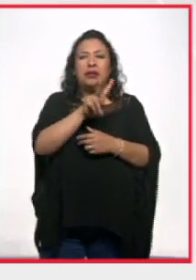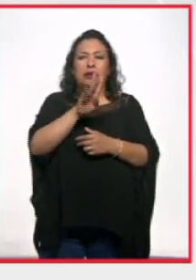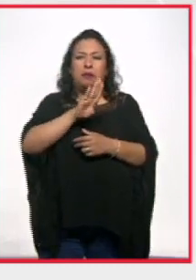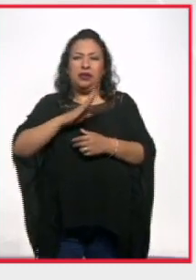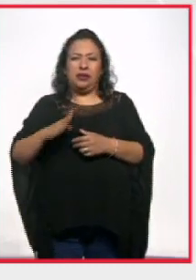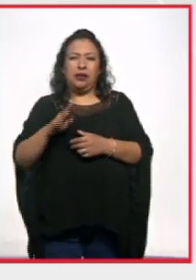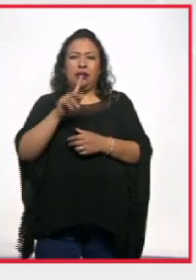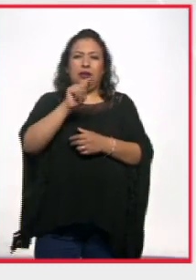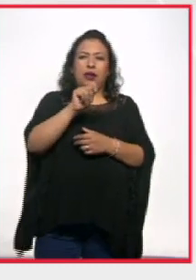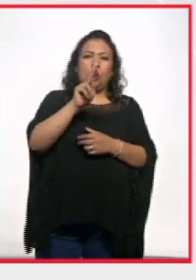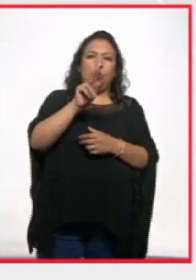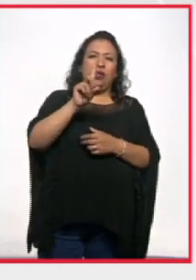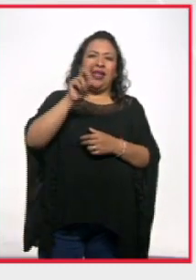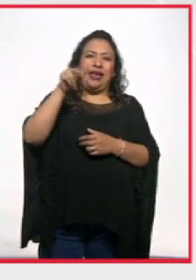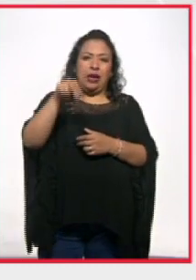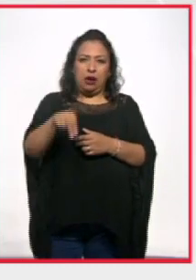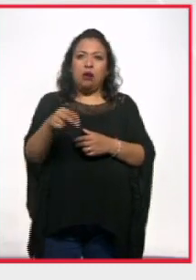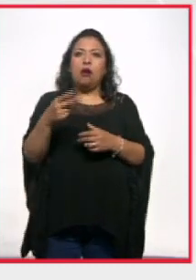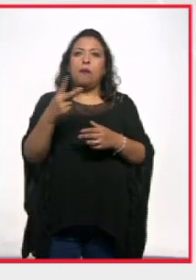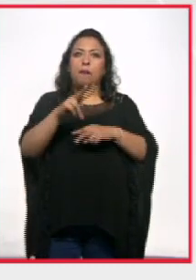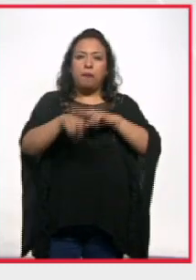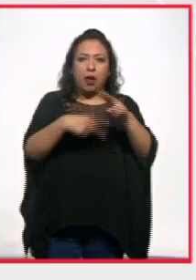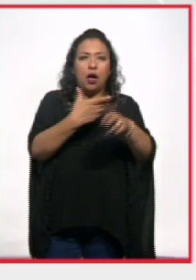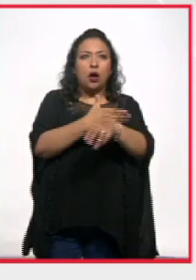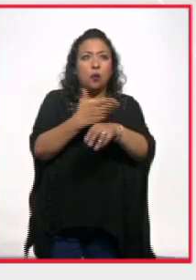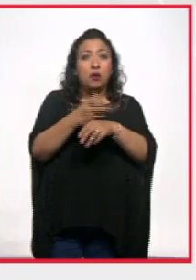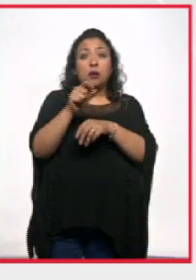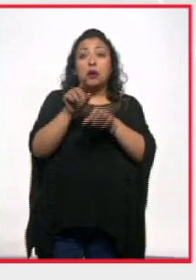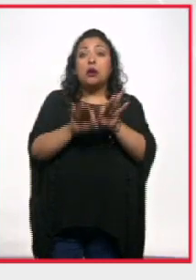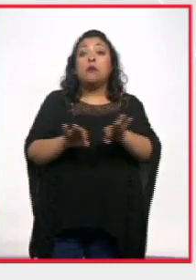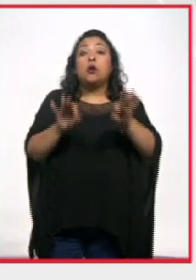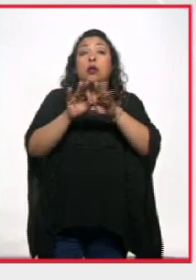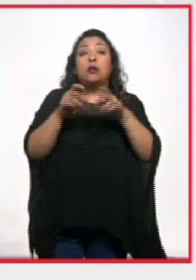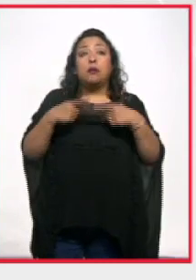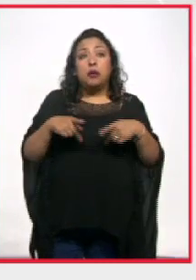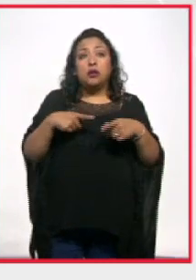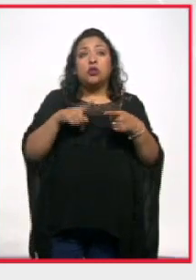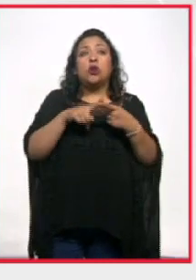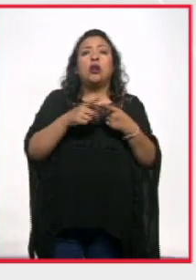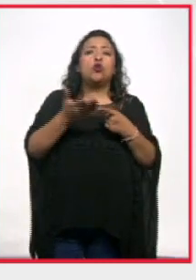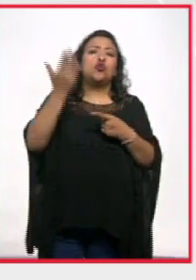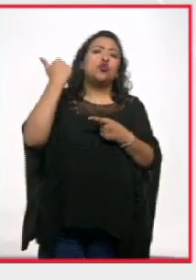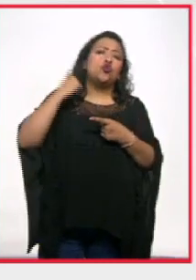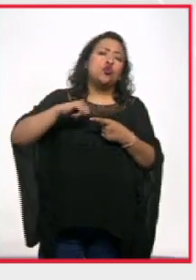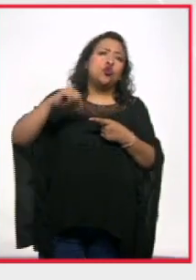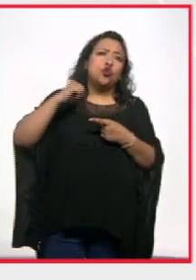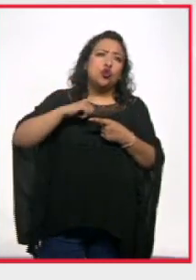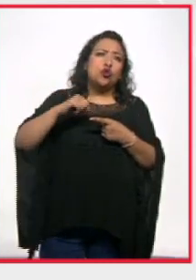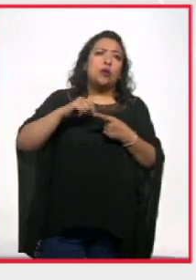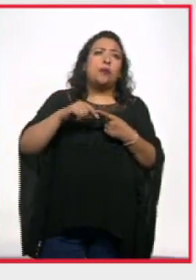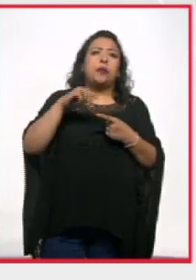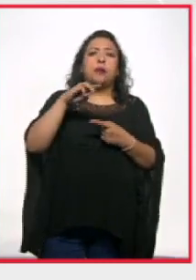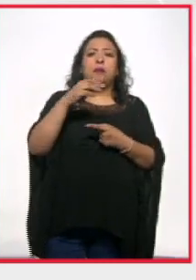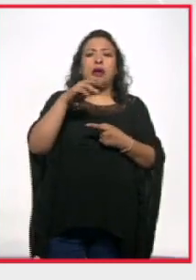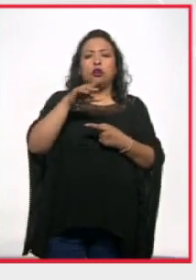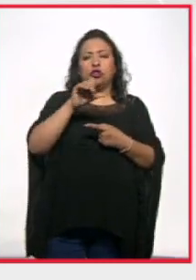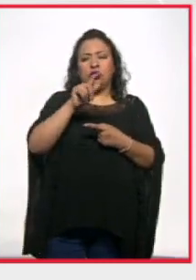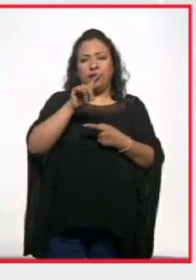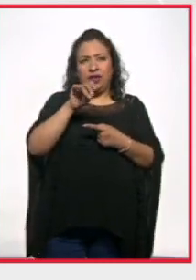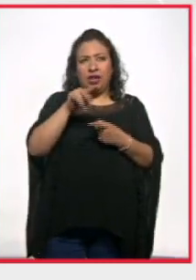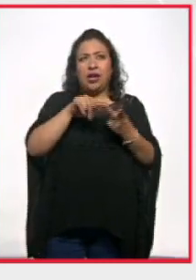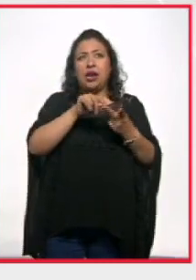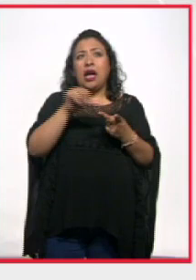TUDN va a estar acompañándolo para platicar. Y hay figuras emblemáticas, ¿eh? Desde los cronistas de la vieja sí. guardia, como el Mago Septién,